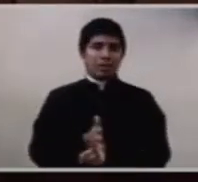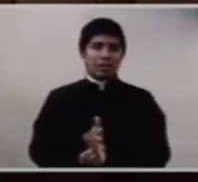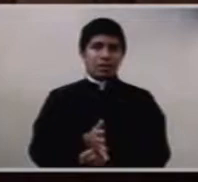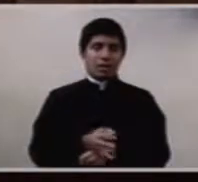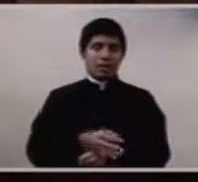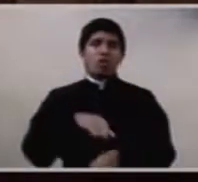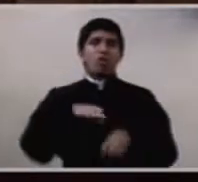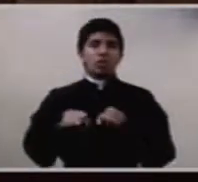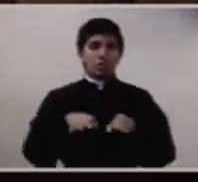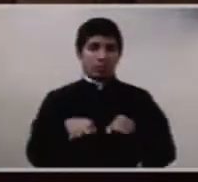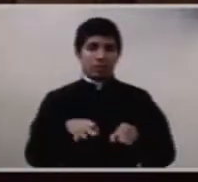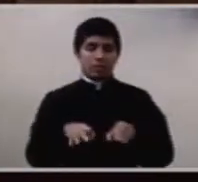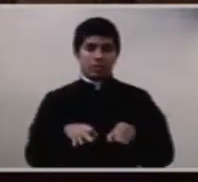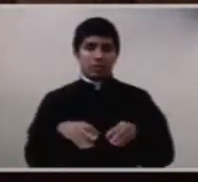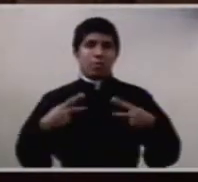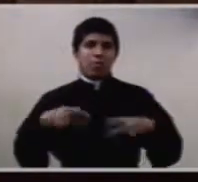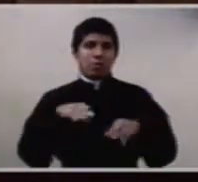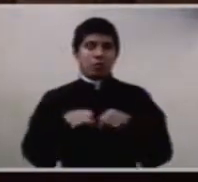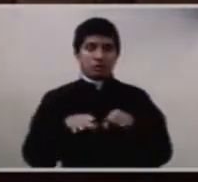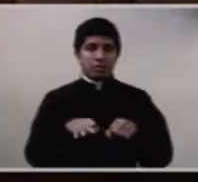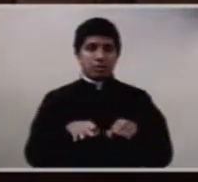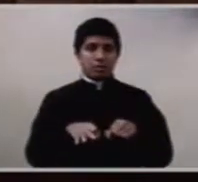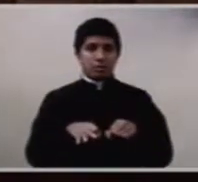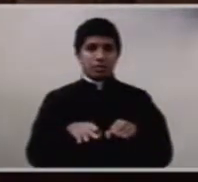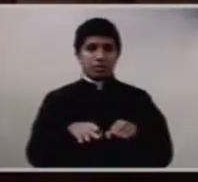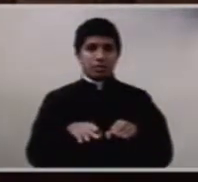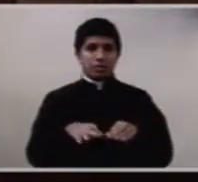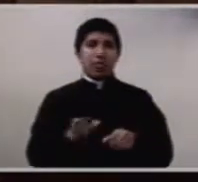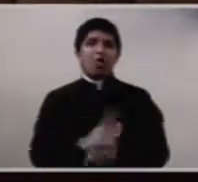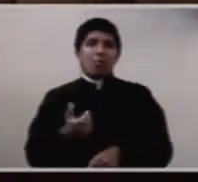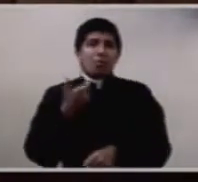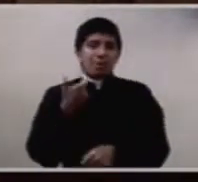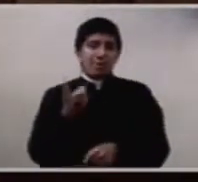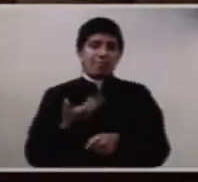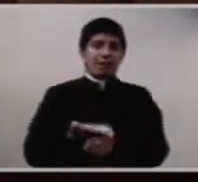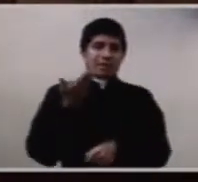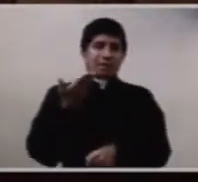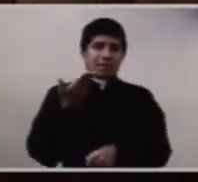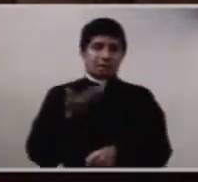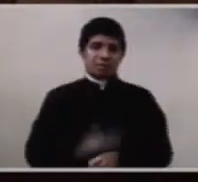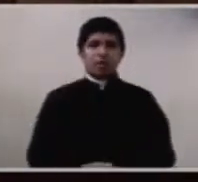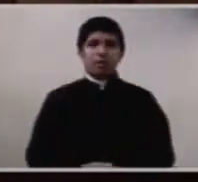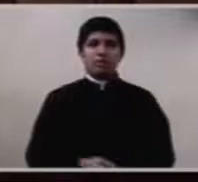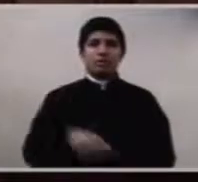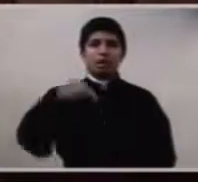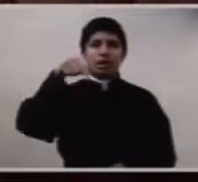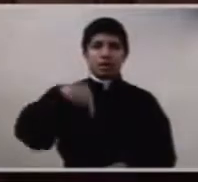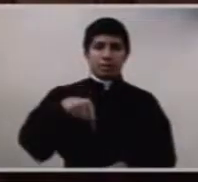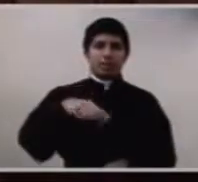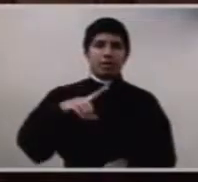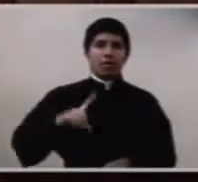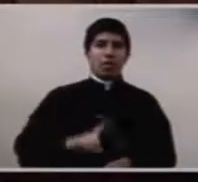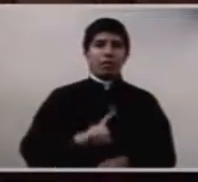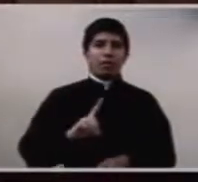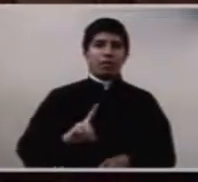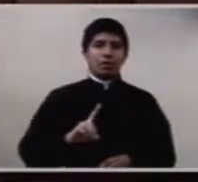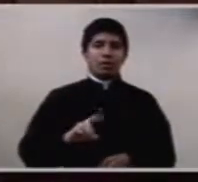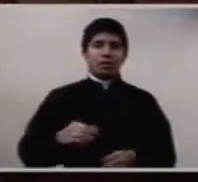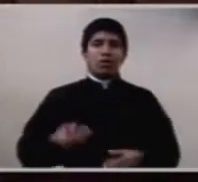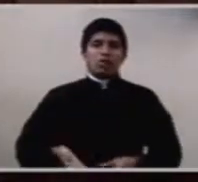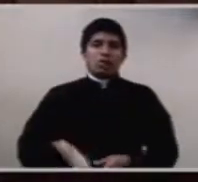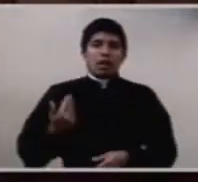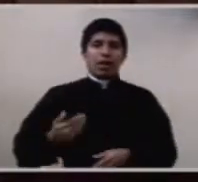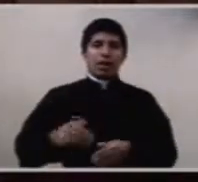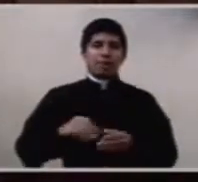que consideraban ganar más. En este domingo, nuestro Señor, en el Templo